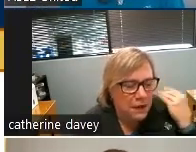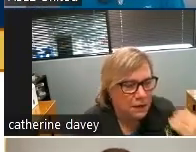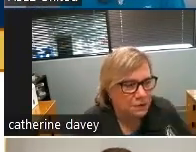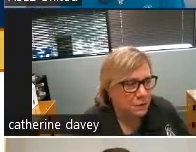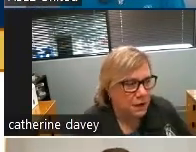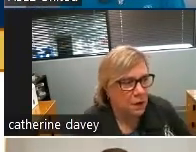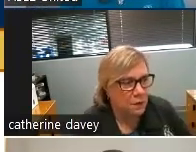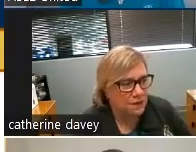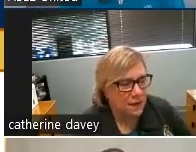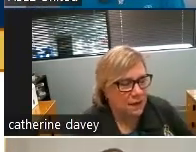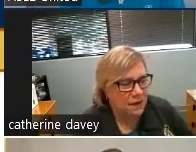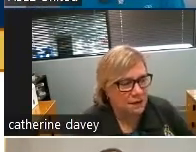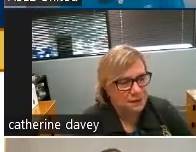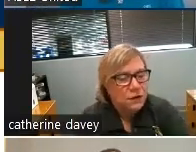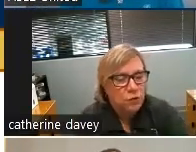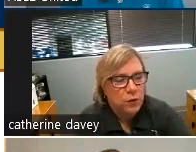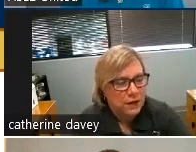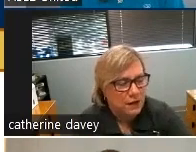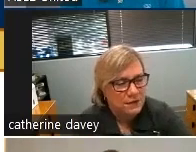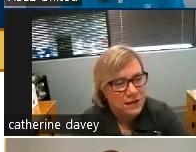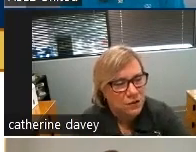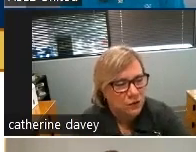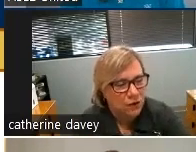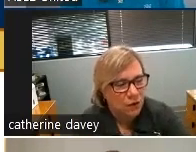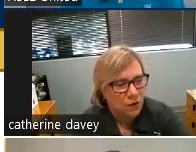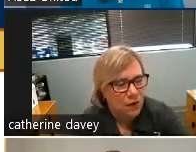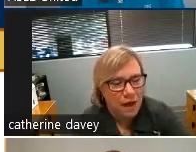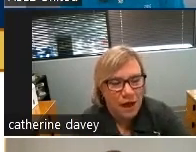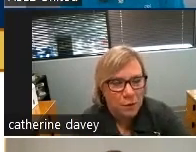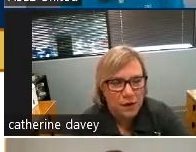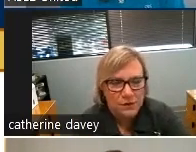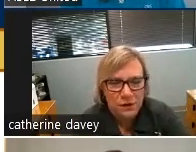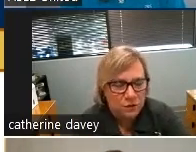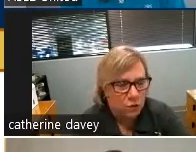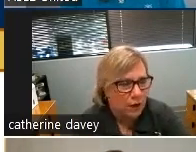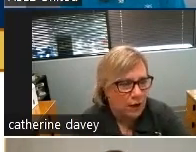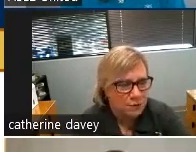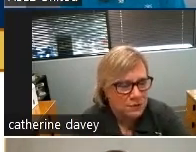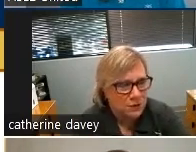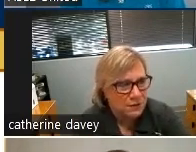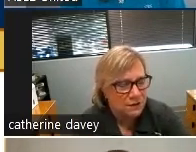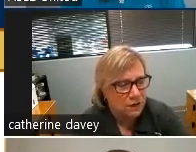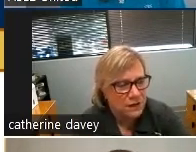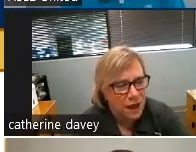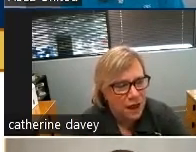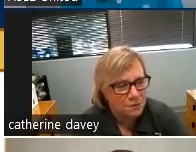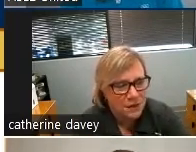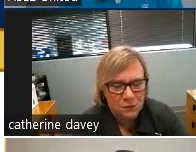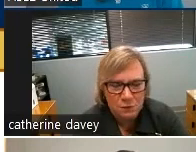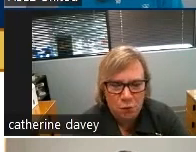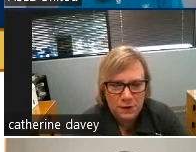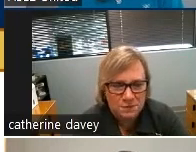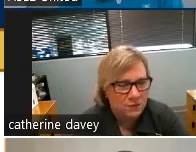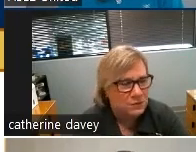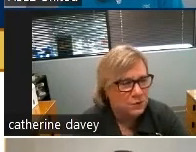poquito acerca de mí misma y por qué estoy aquí, debido al hecho de que lo que siempre digo es que hace 10 años atrás yo era una